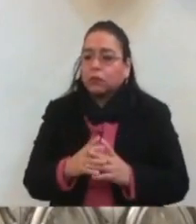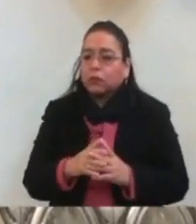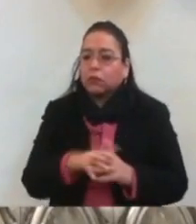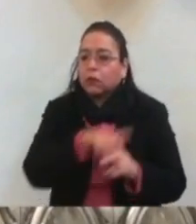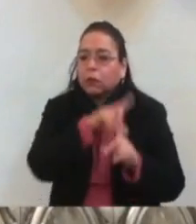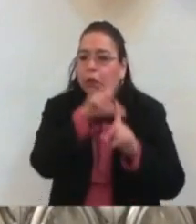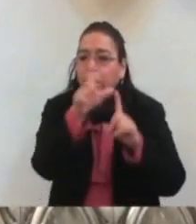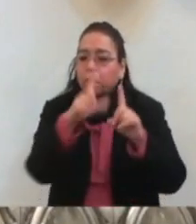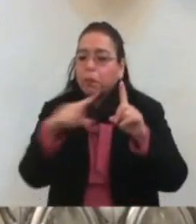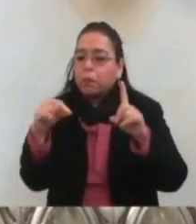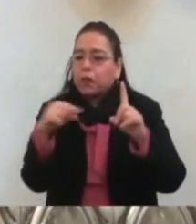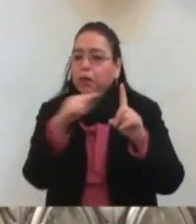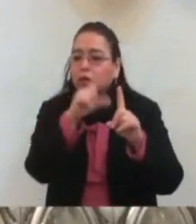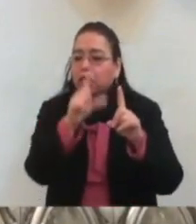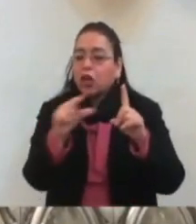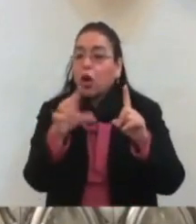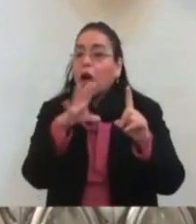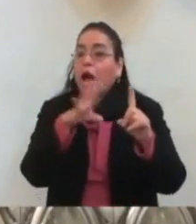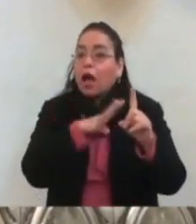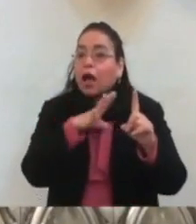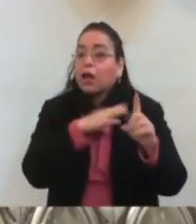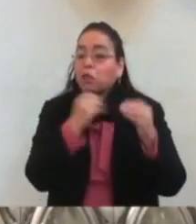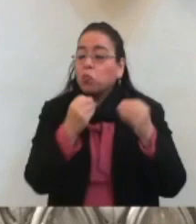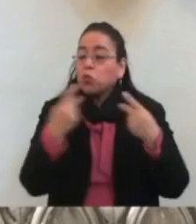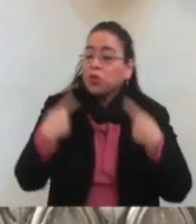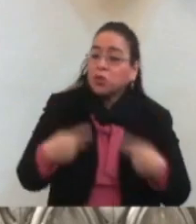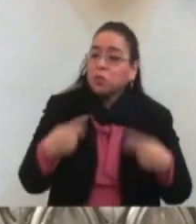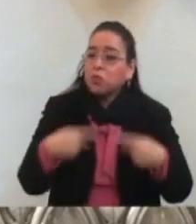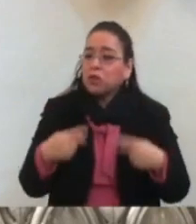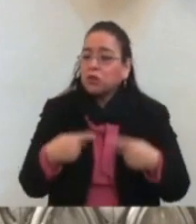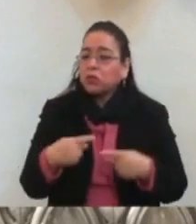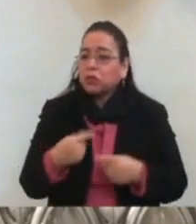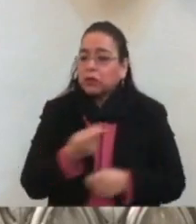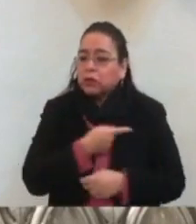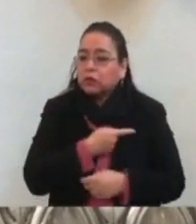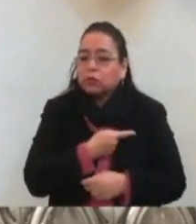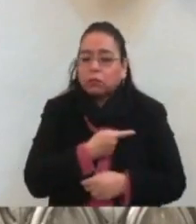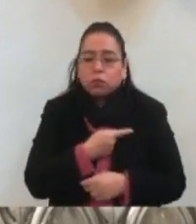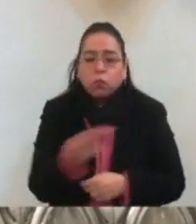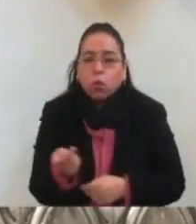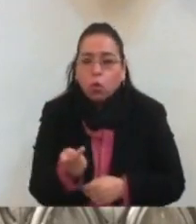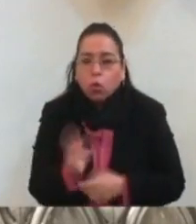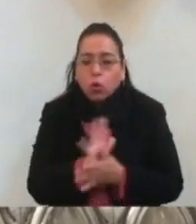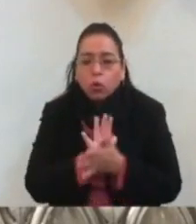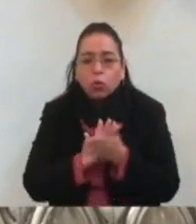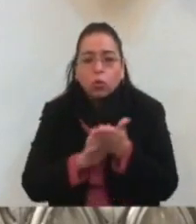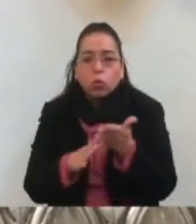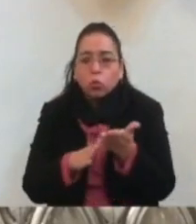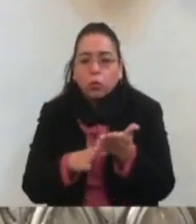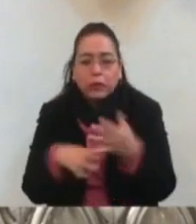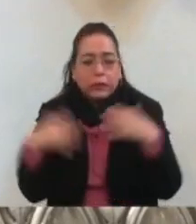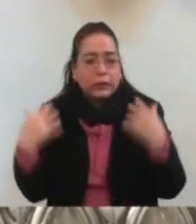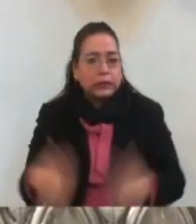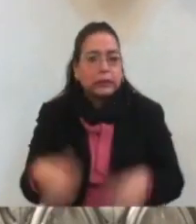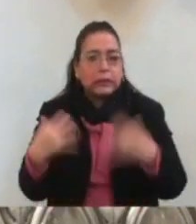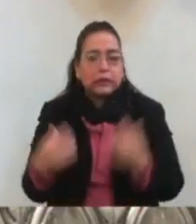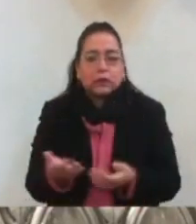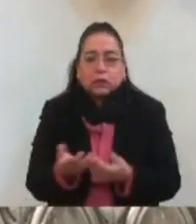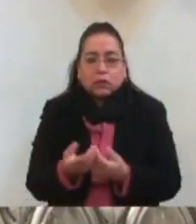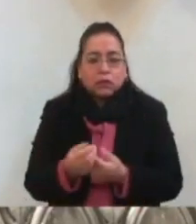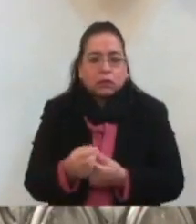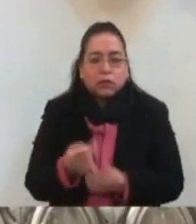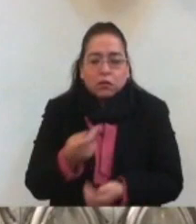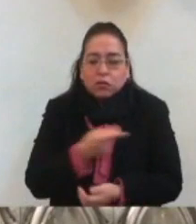tiene muchos hermanos y hermanas pobres en extrema necesidad